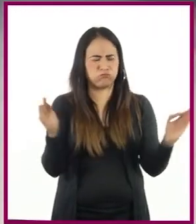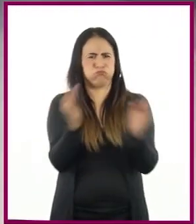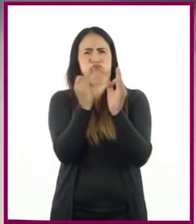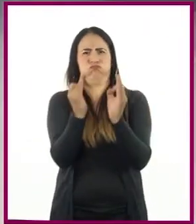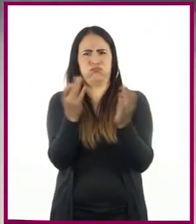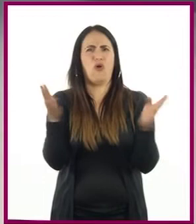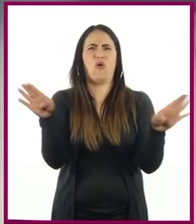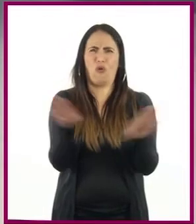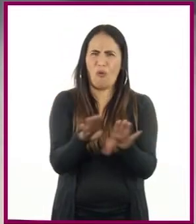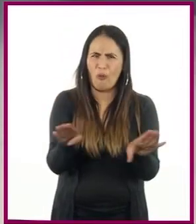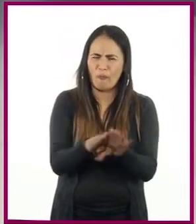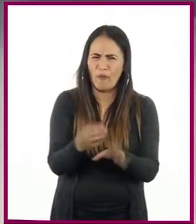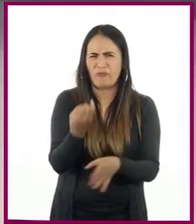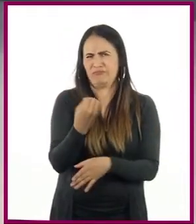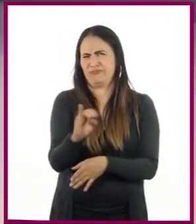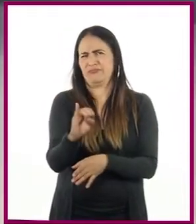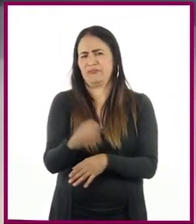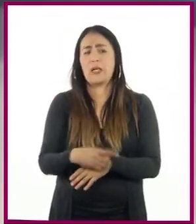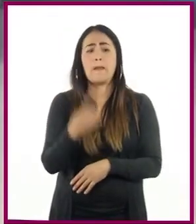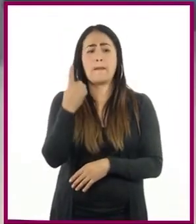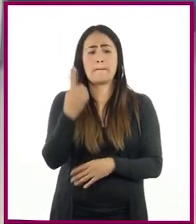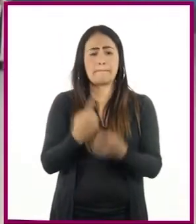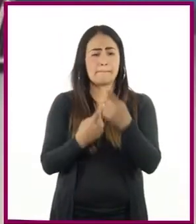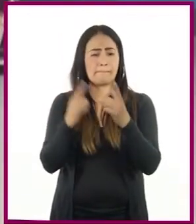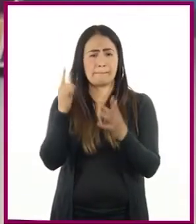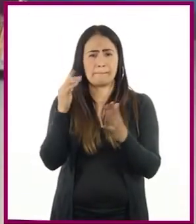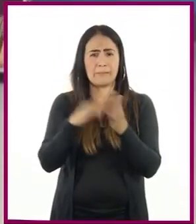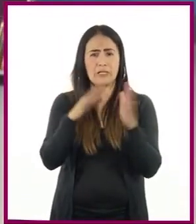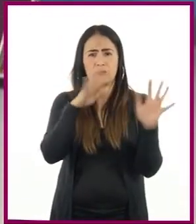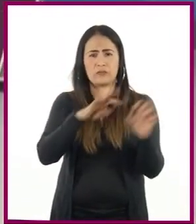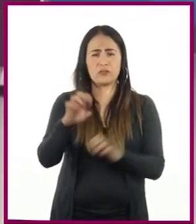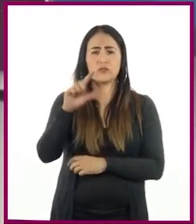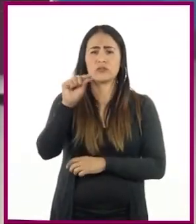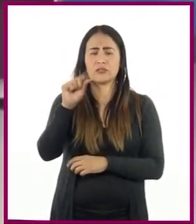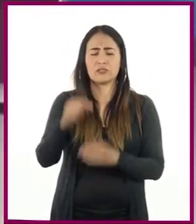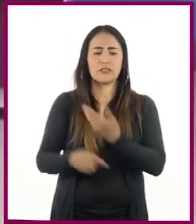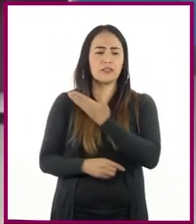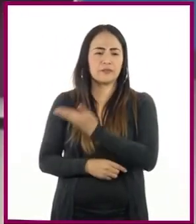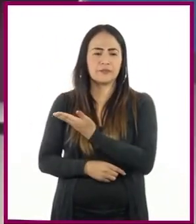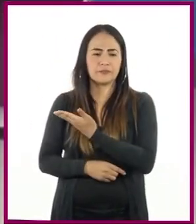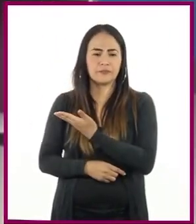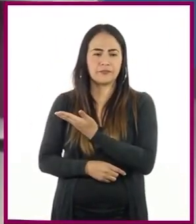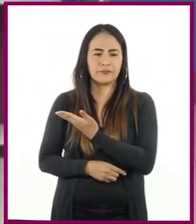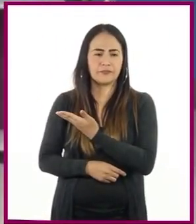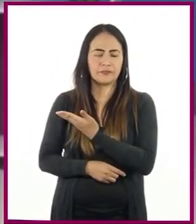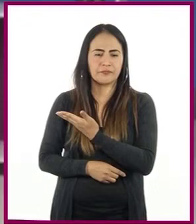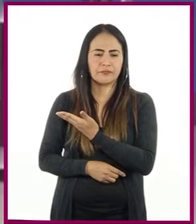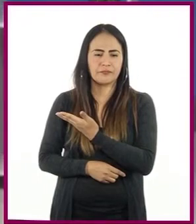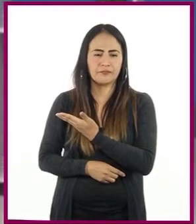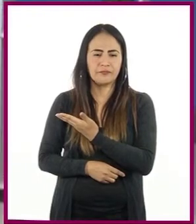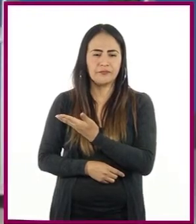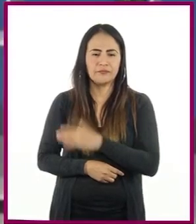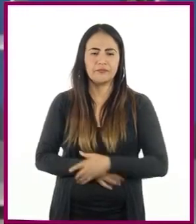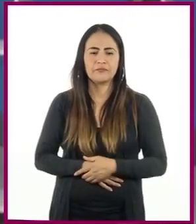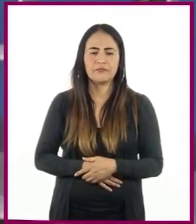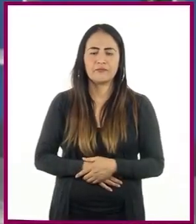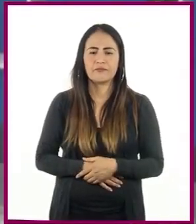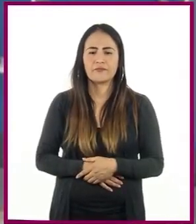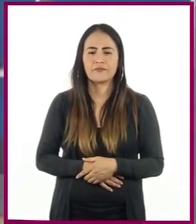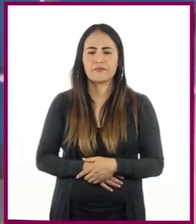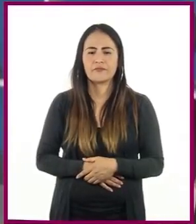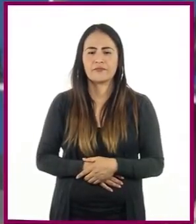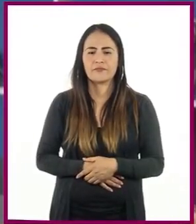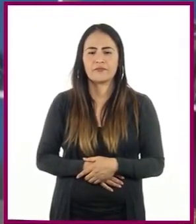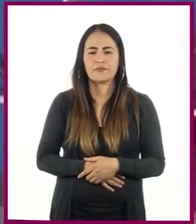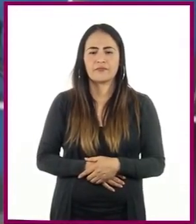En la década de los 70, muchos periodistas denunciaron los atroces crímenes de guerra perpetrados por las tropas